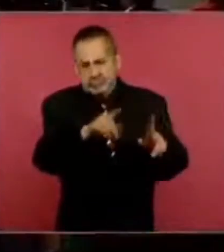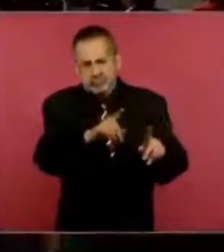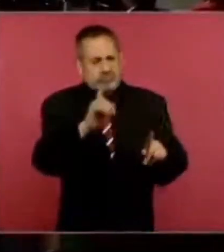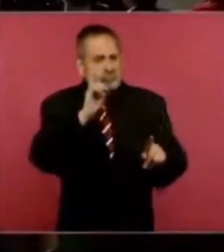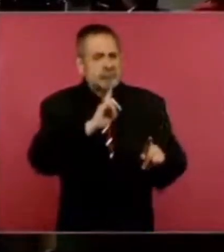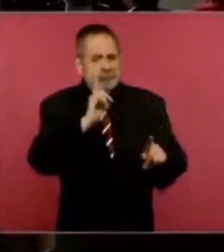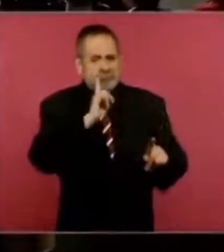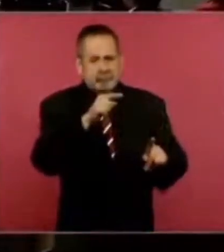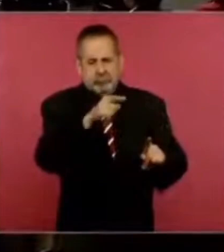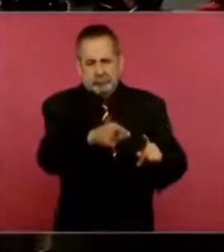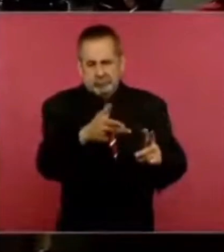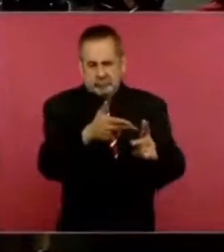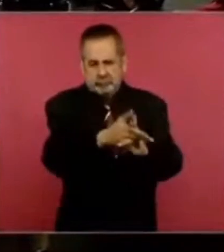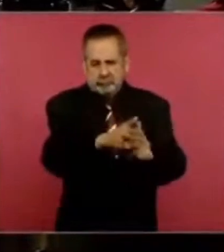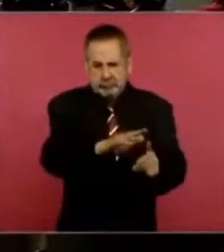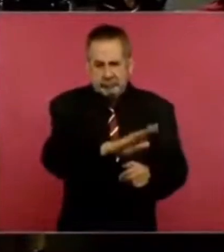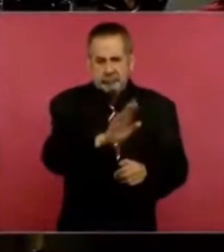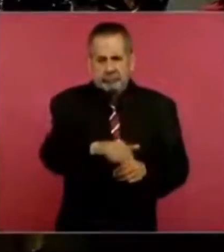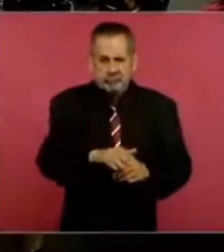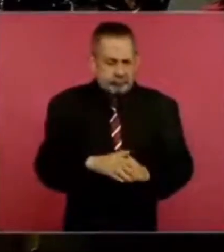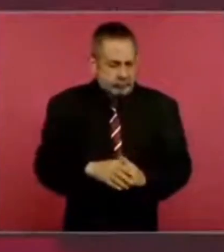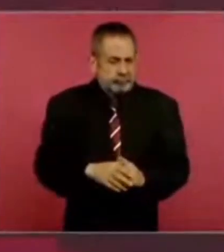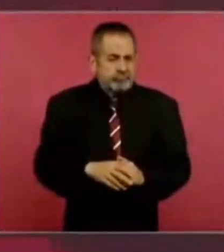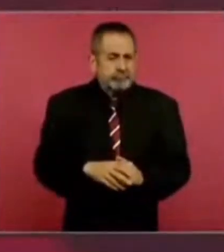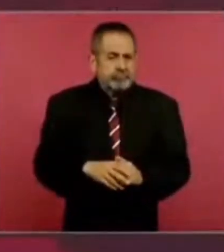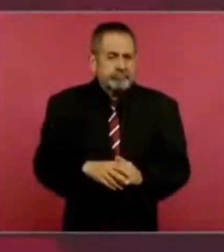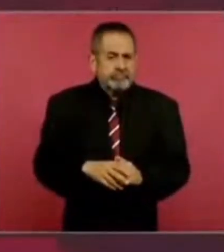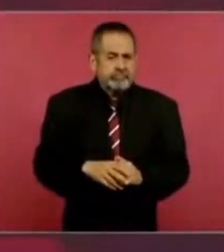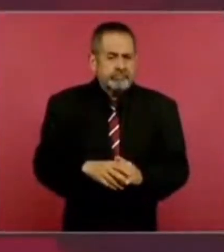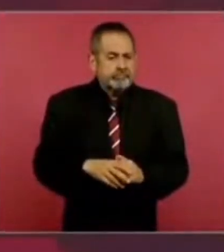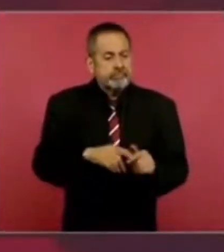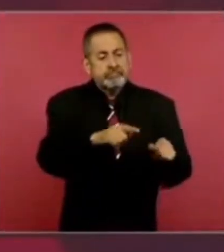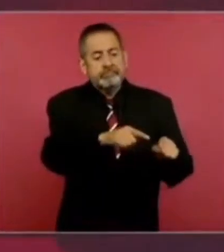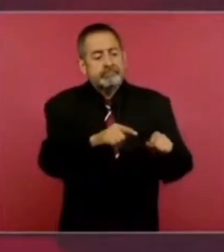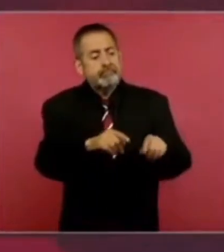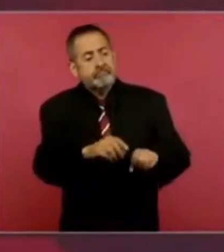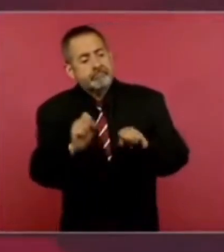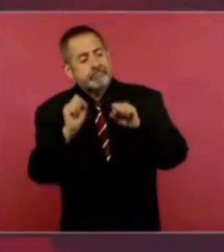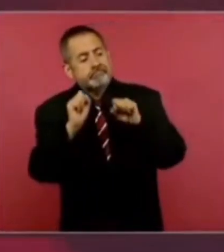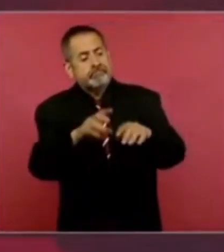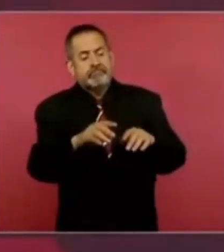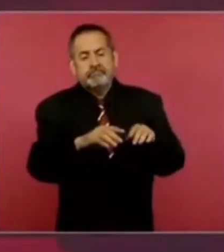mujer y la van a tirar